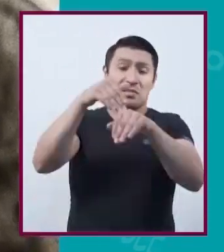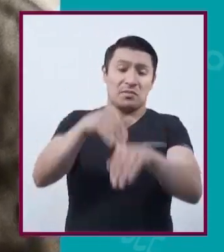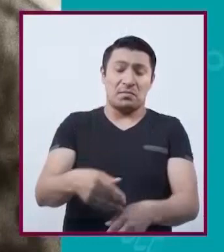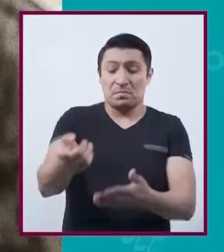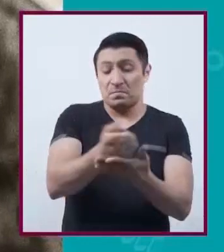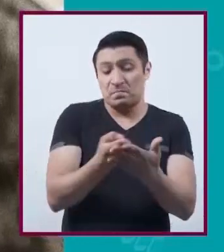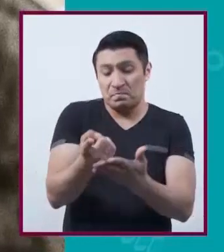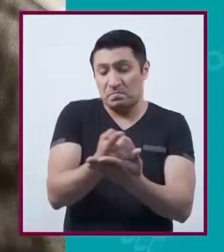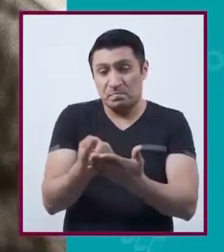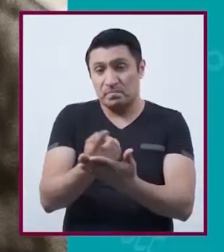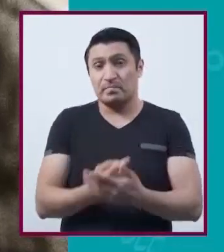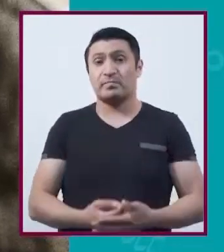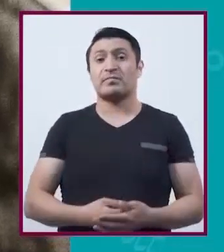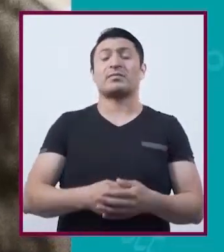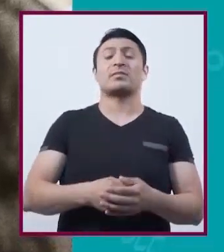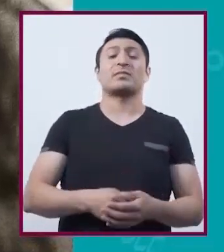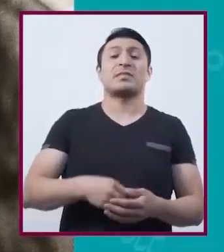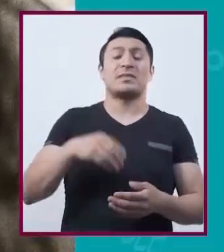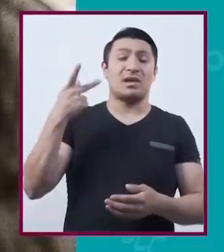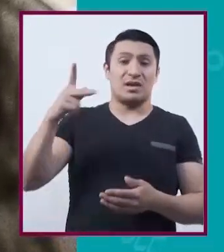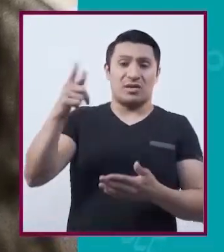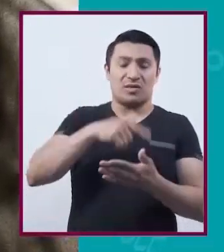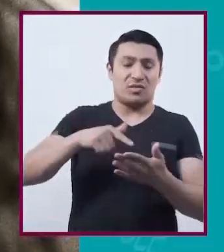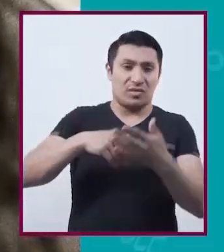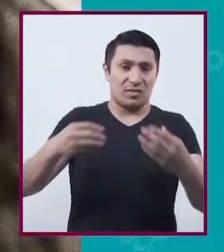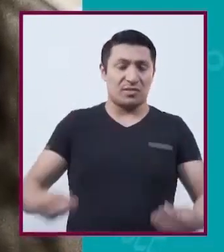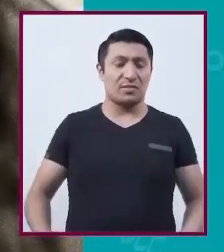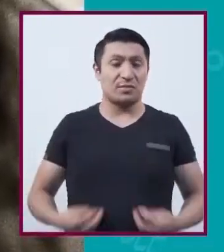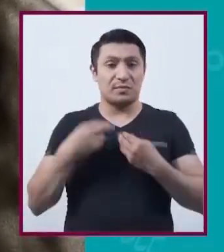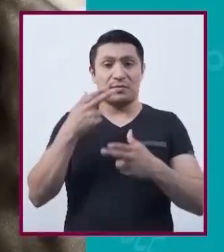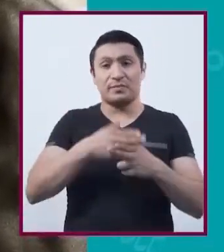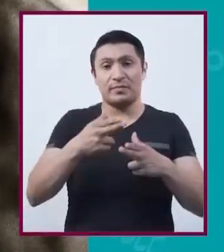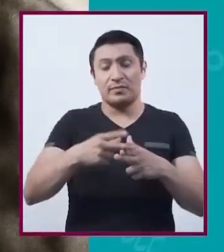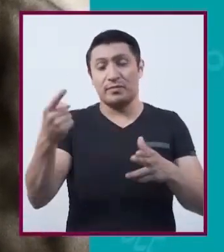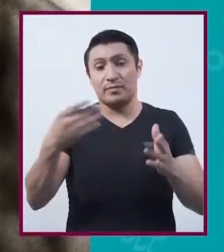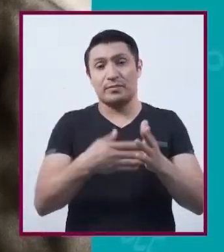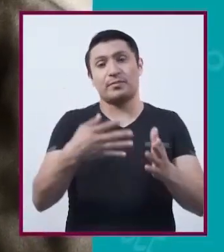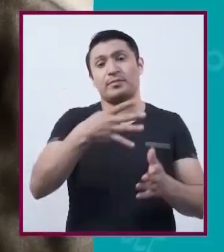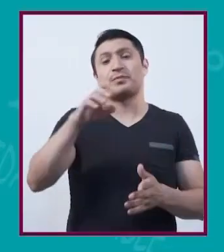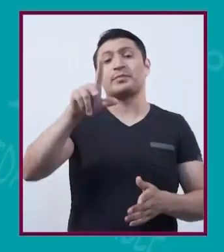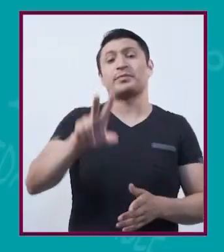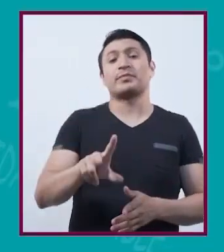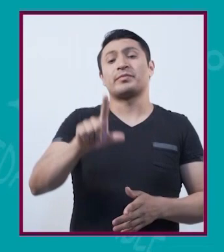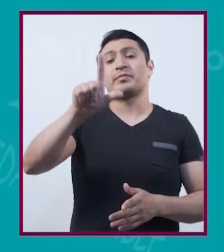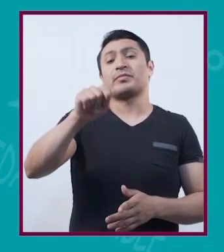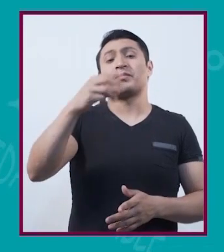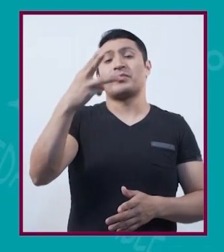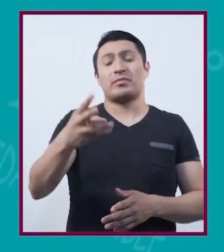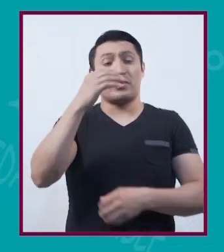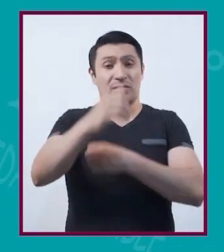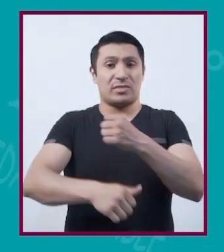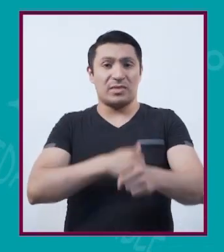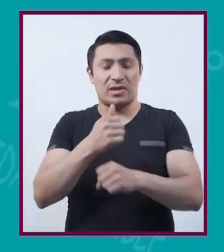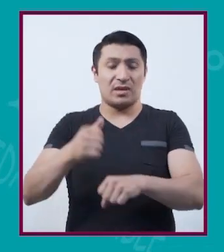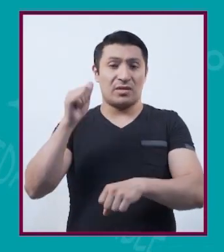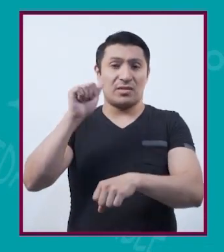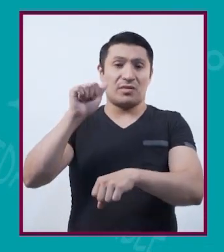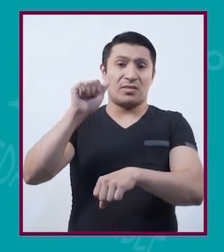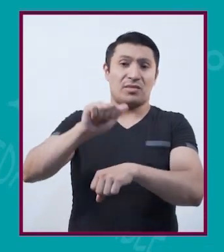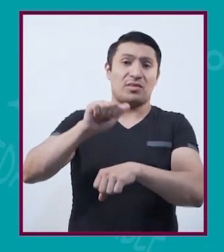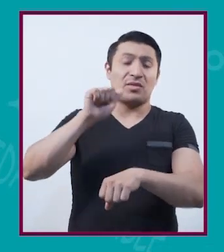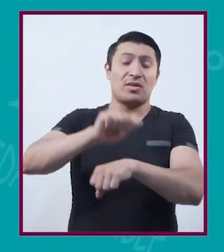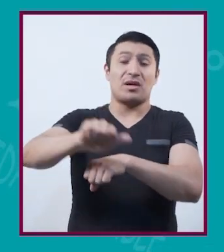que debió exiliarse en Argentina. Esto debido a la publicación 2 años antes de Las venas abiertas de América